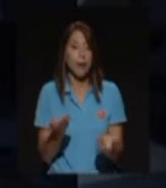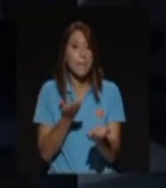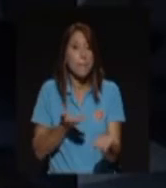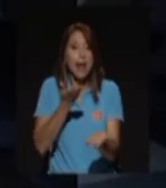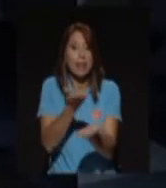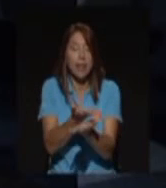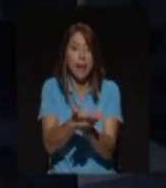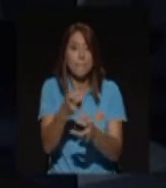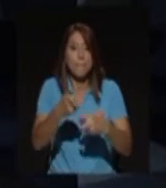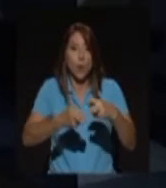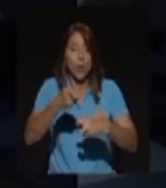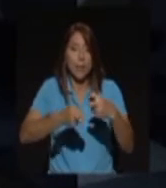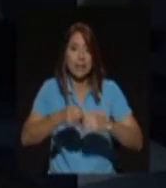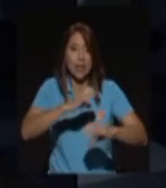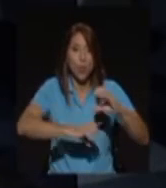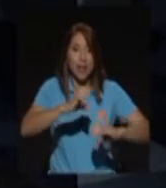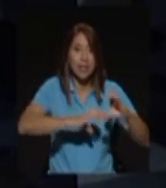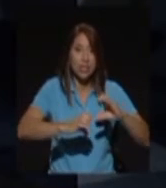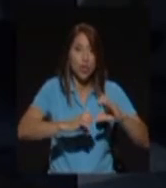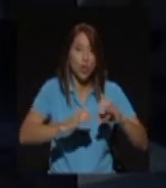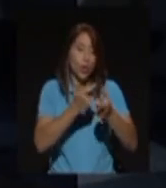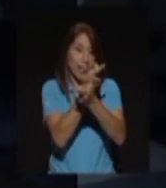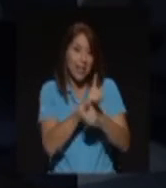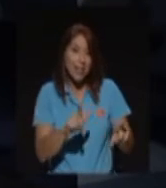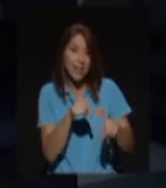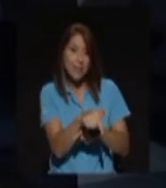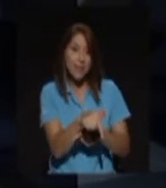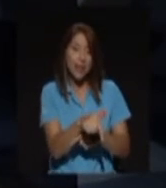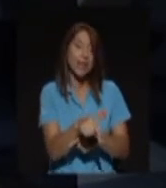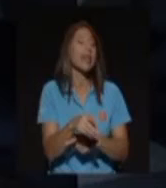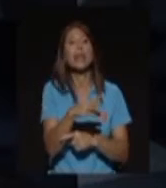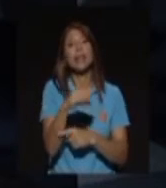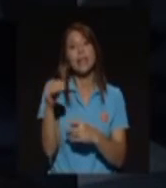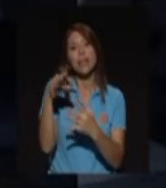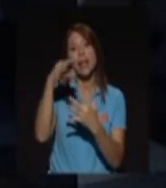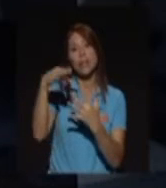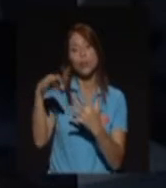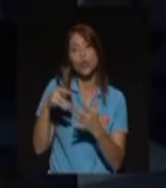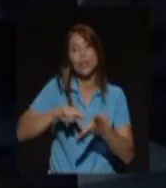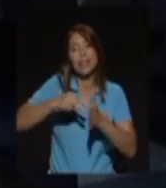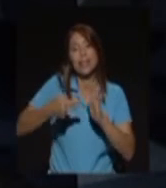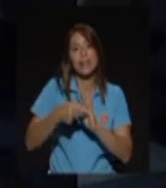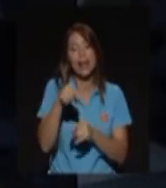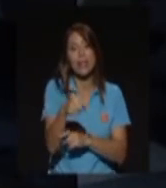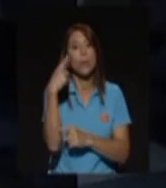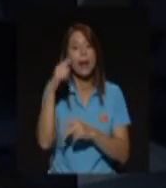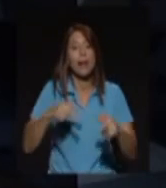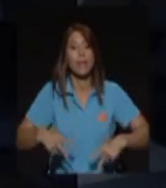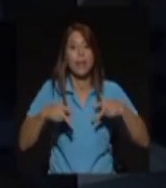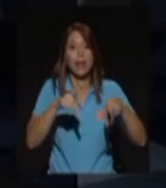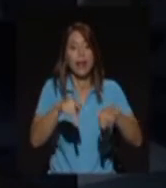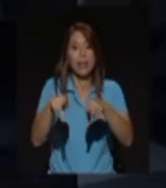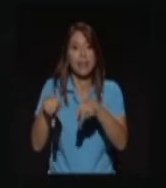plantean problemas del comercio, del libre comercio, y de las opciones que eso significa sobre la vida de la